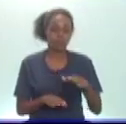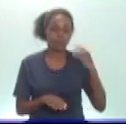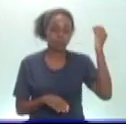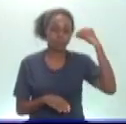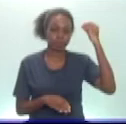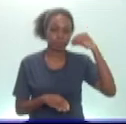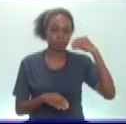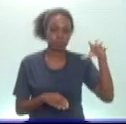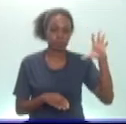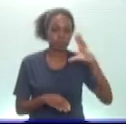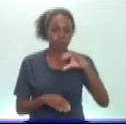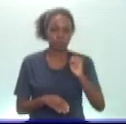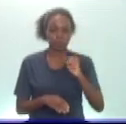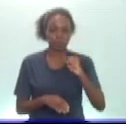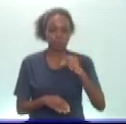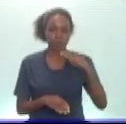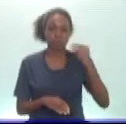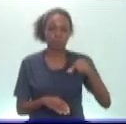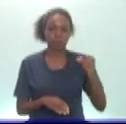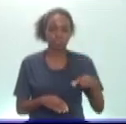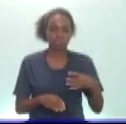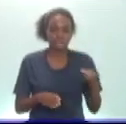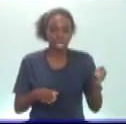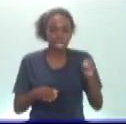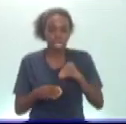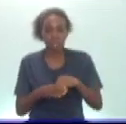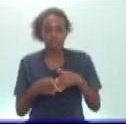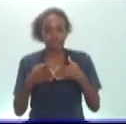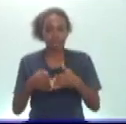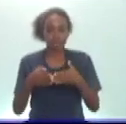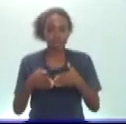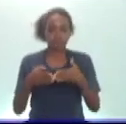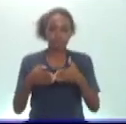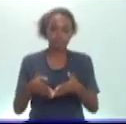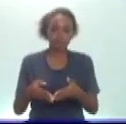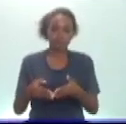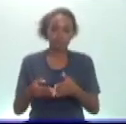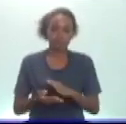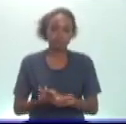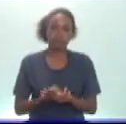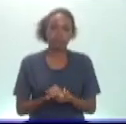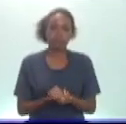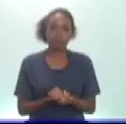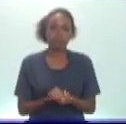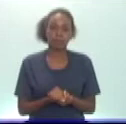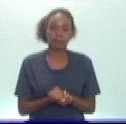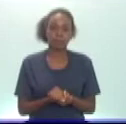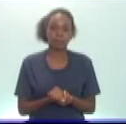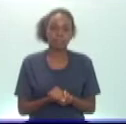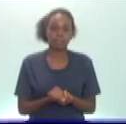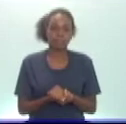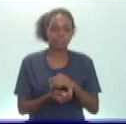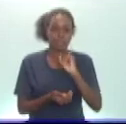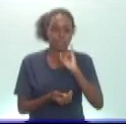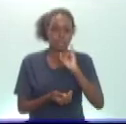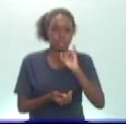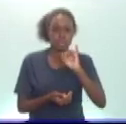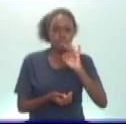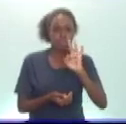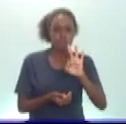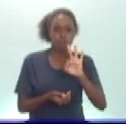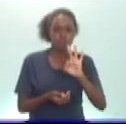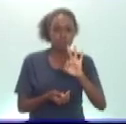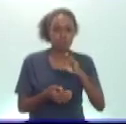de personas que viajan en ese barco en cada viaje. Bueno, si da 68 viajes, tenemos que